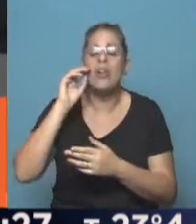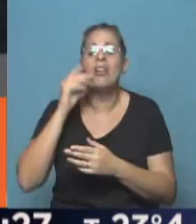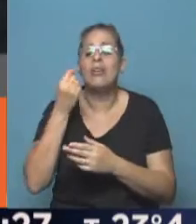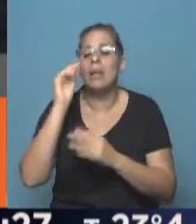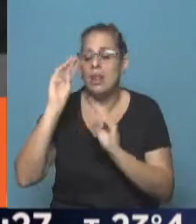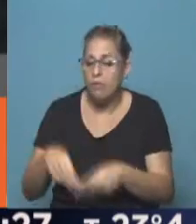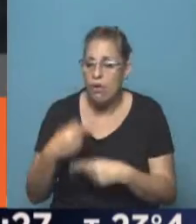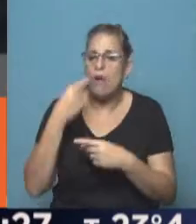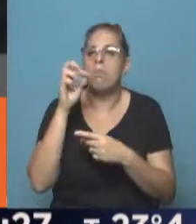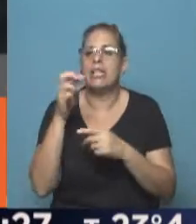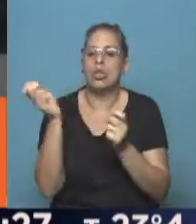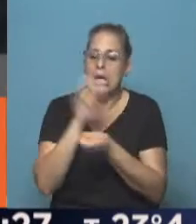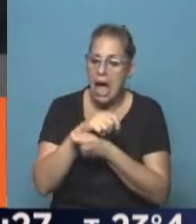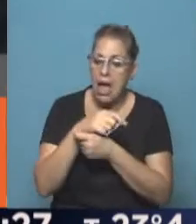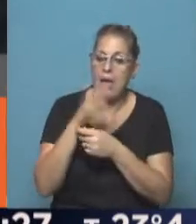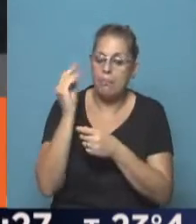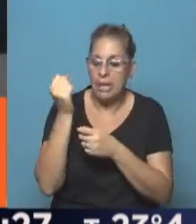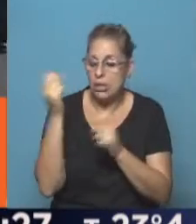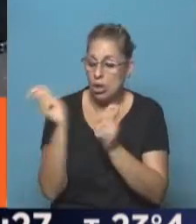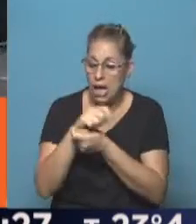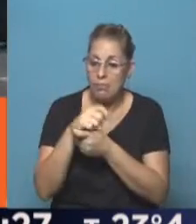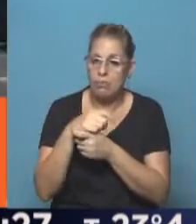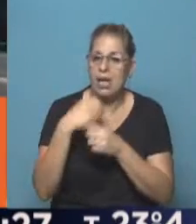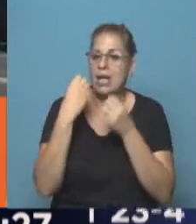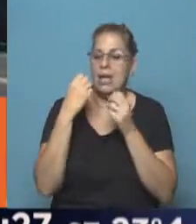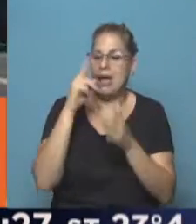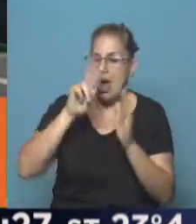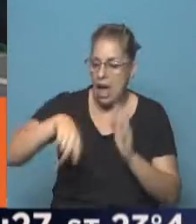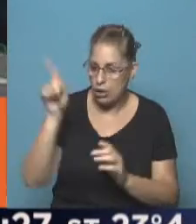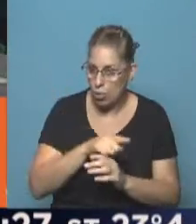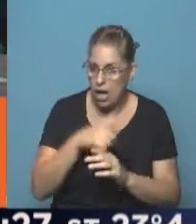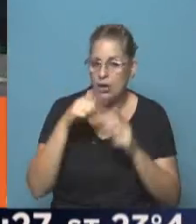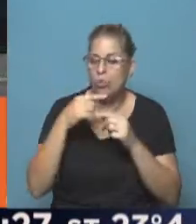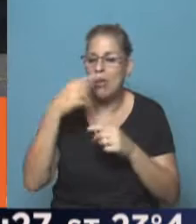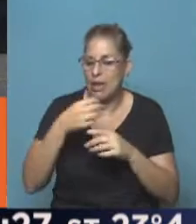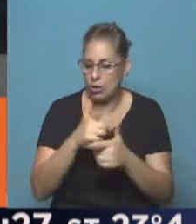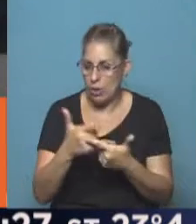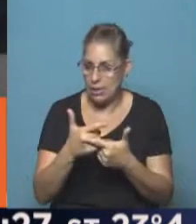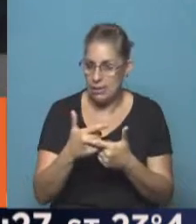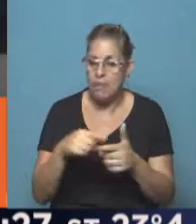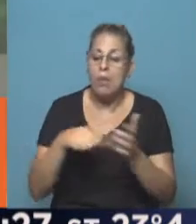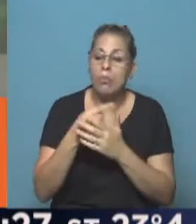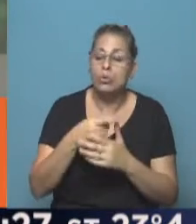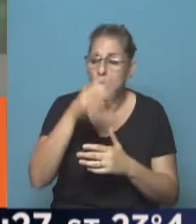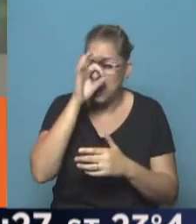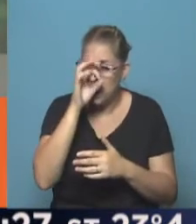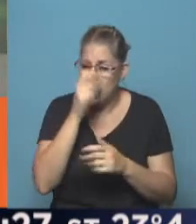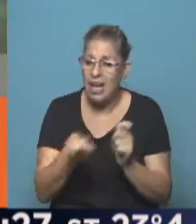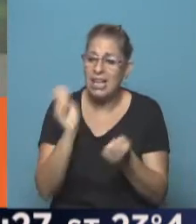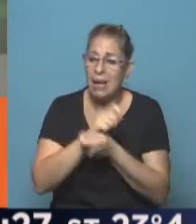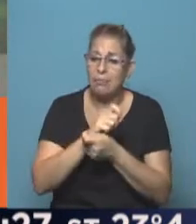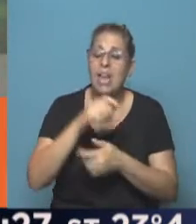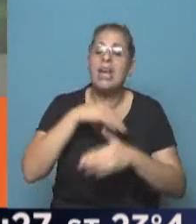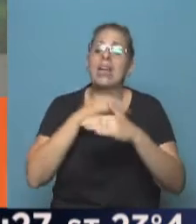la especificación y demás, no estuvieran atados porque los números no representaban la realidad. Pero nunca se restableció este